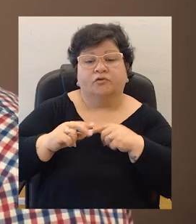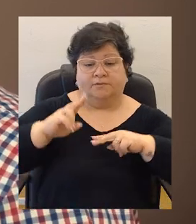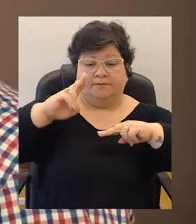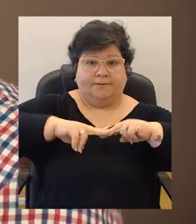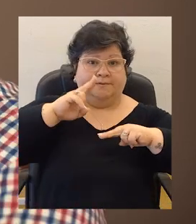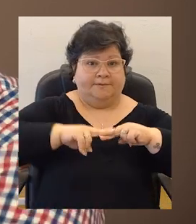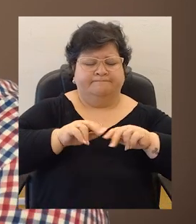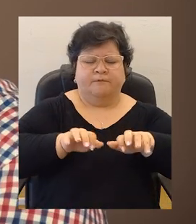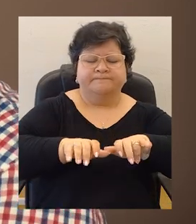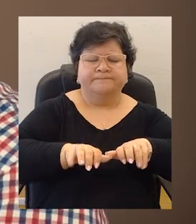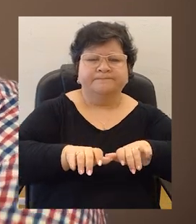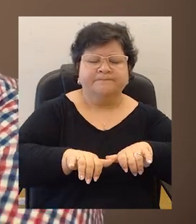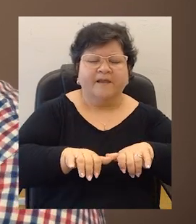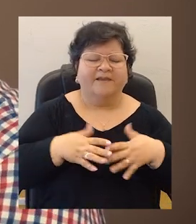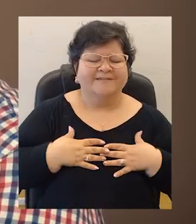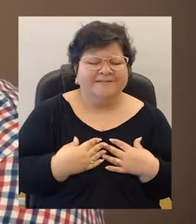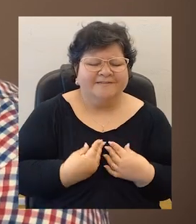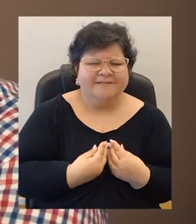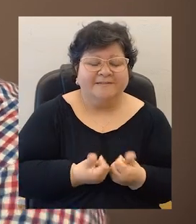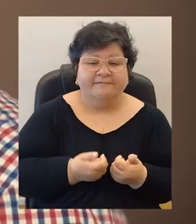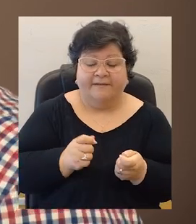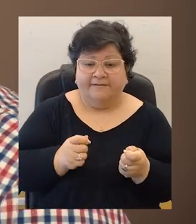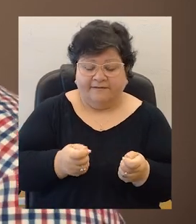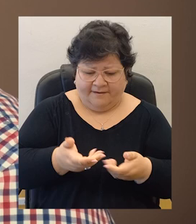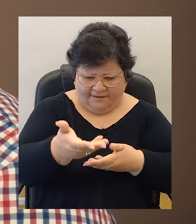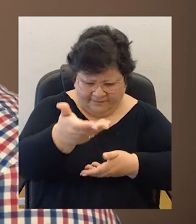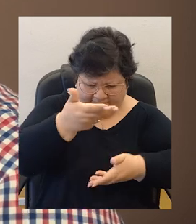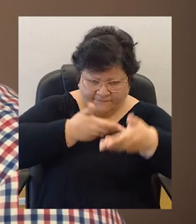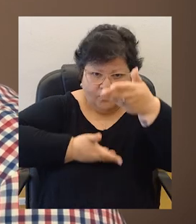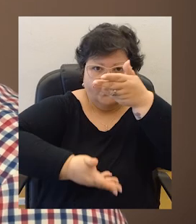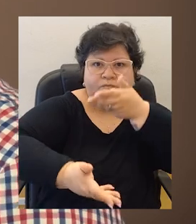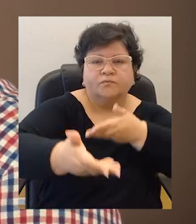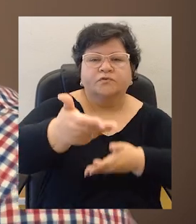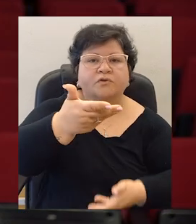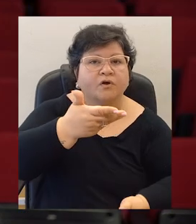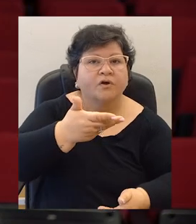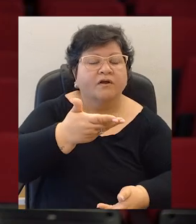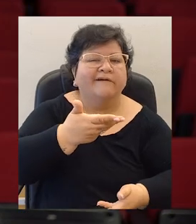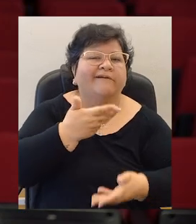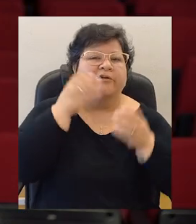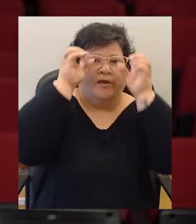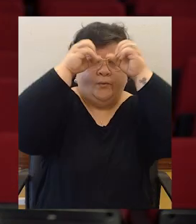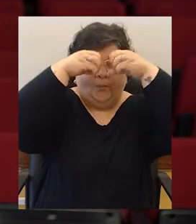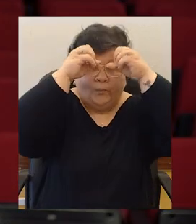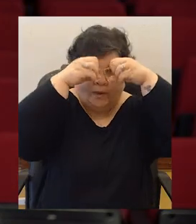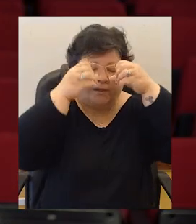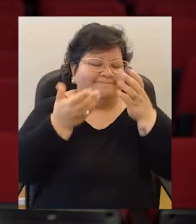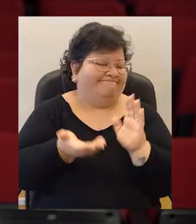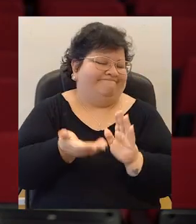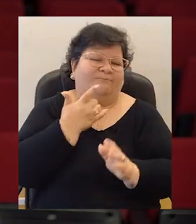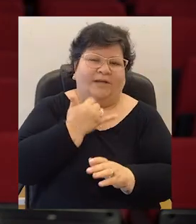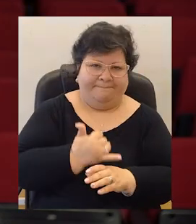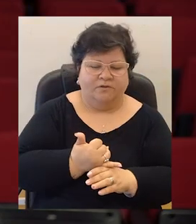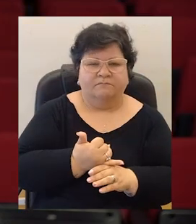y tratan de cosas y ahí las devoluciones que les da y que es el motor que más busca a